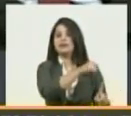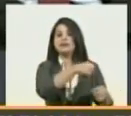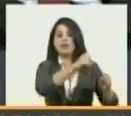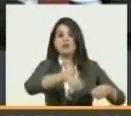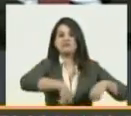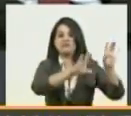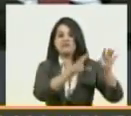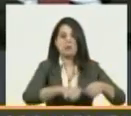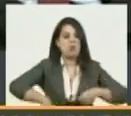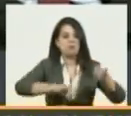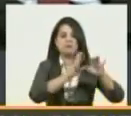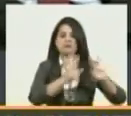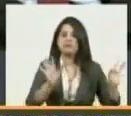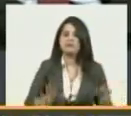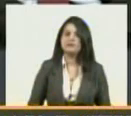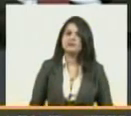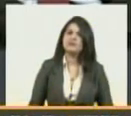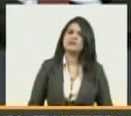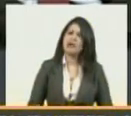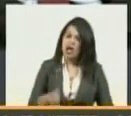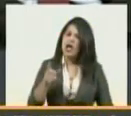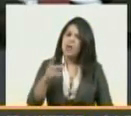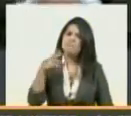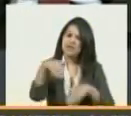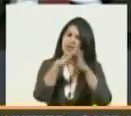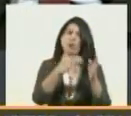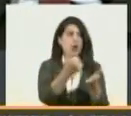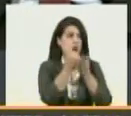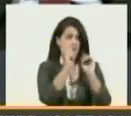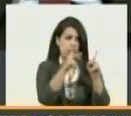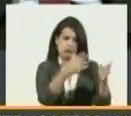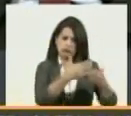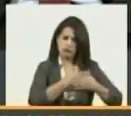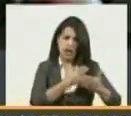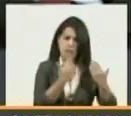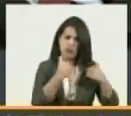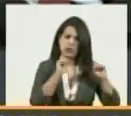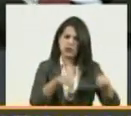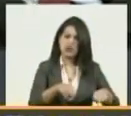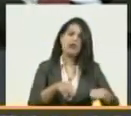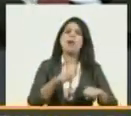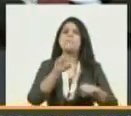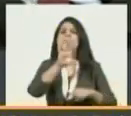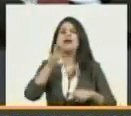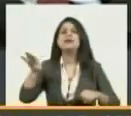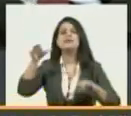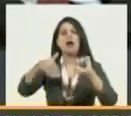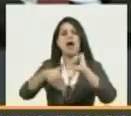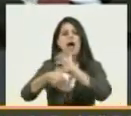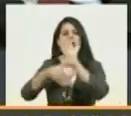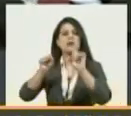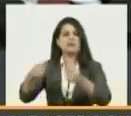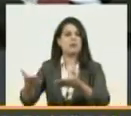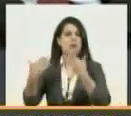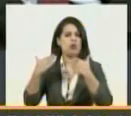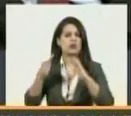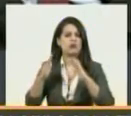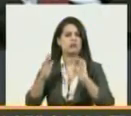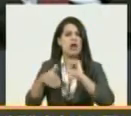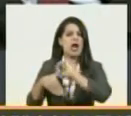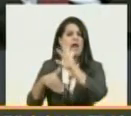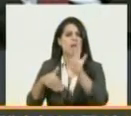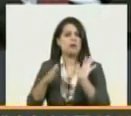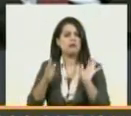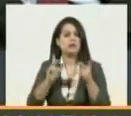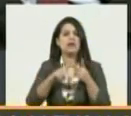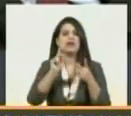Entonces sí hay forma de que ayuden y nosotros queremos agradecer a los países del ALBA, queremos agradecer